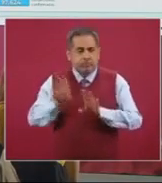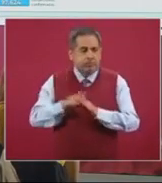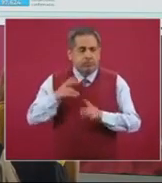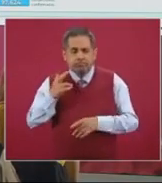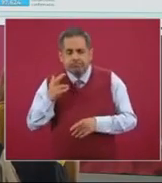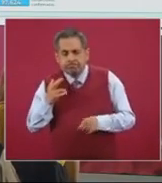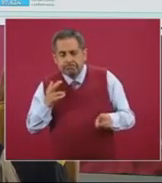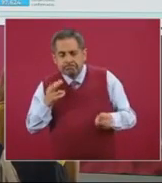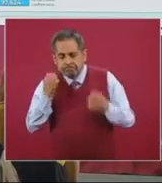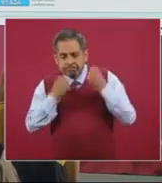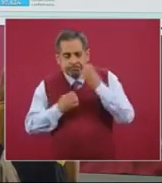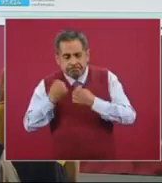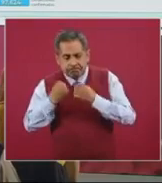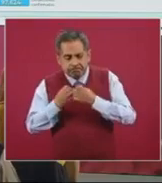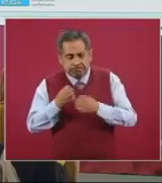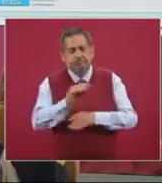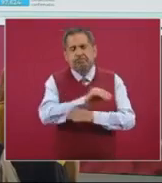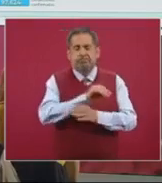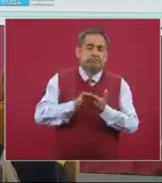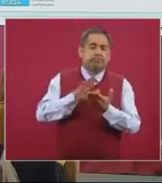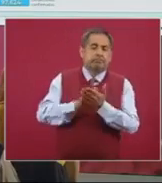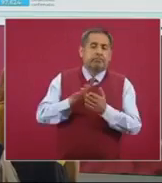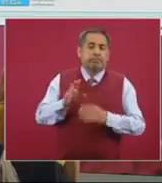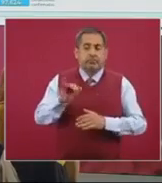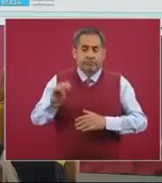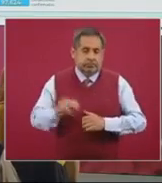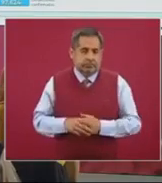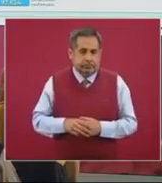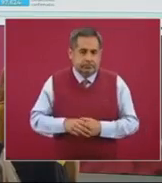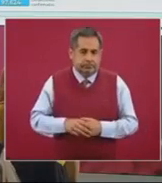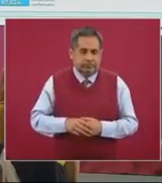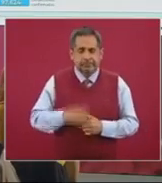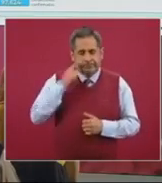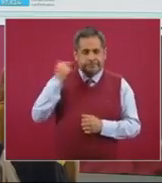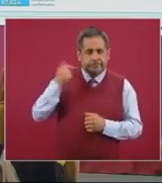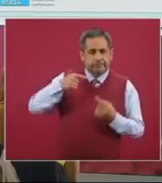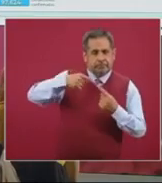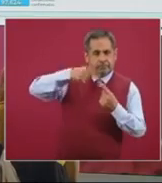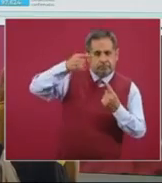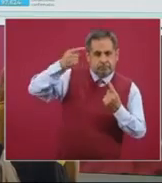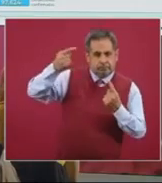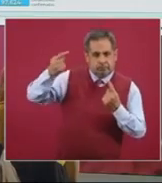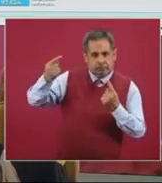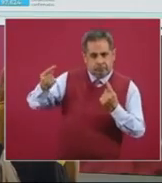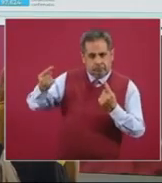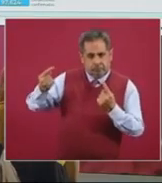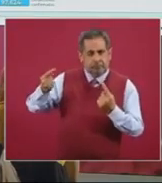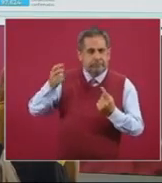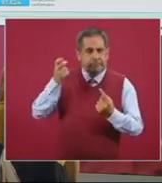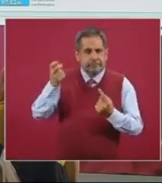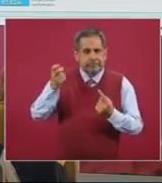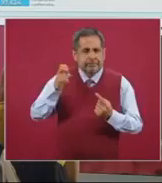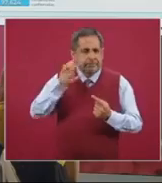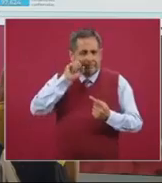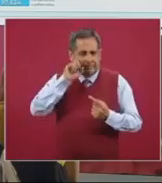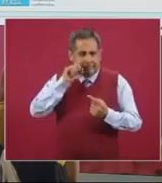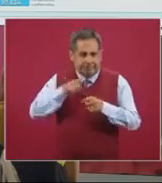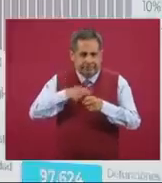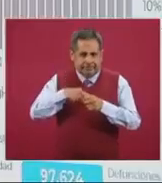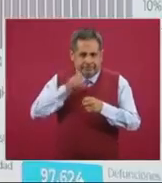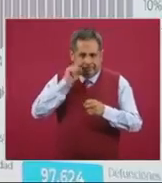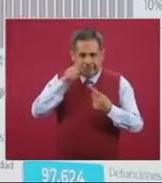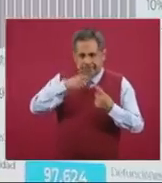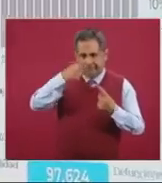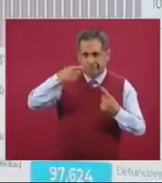razonado, analizando la información. Por último, en esta gráfica lo que tenemos es esta línea que está aquí arriba, de color anaranjado,